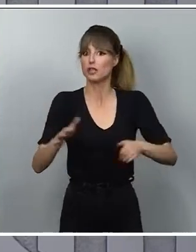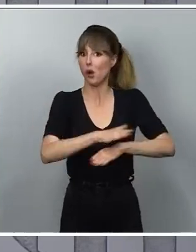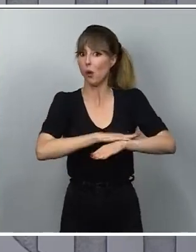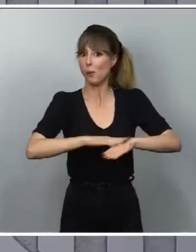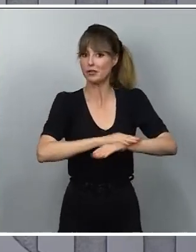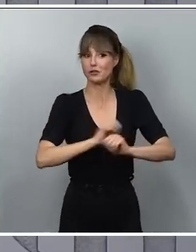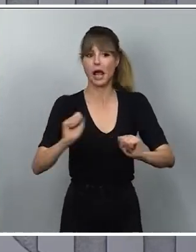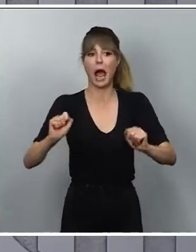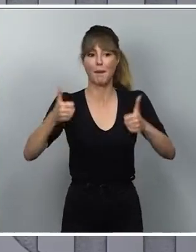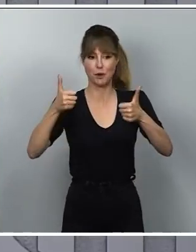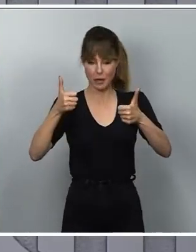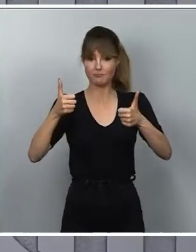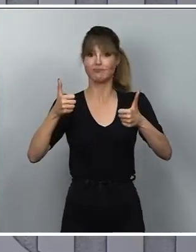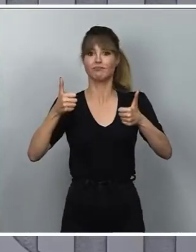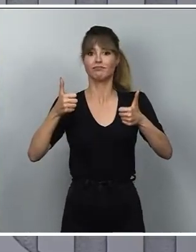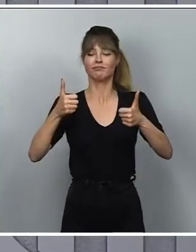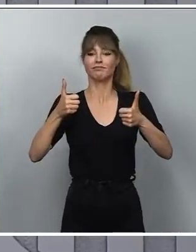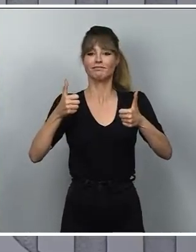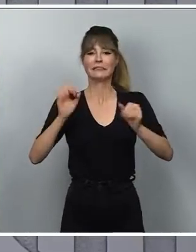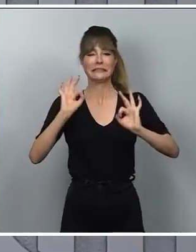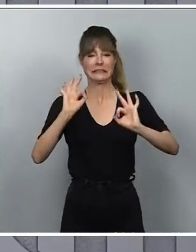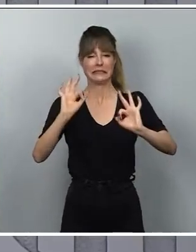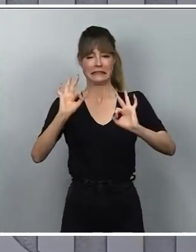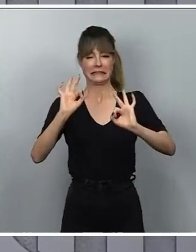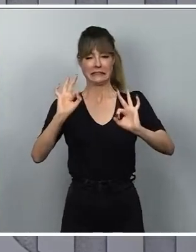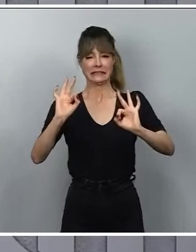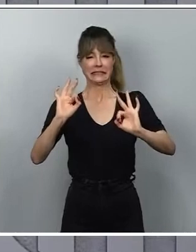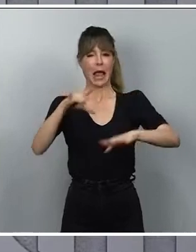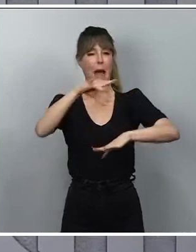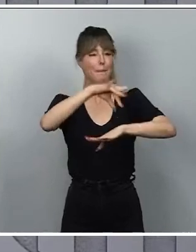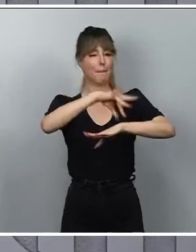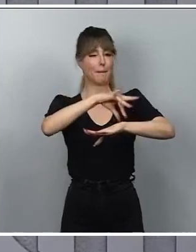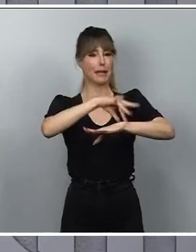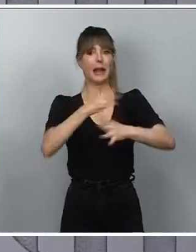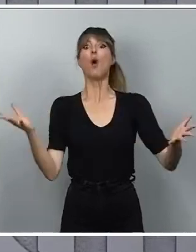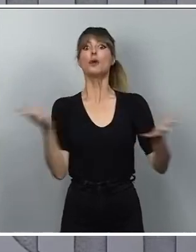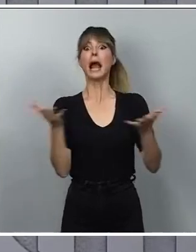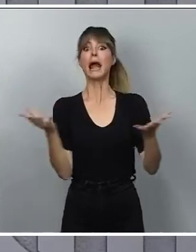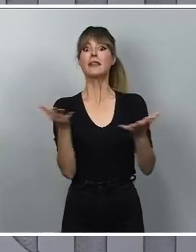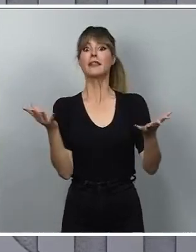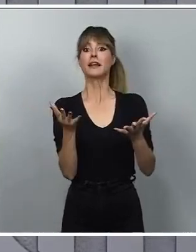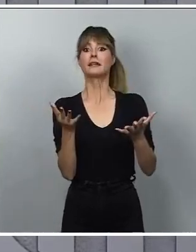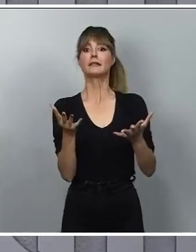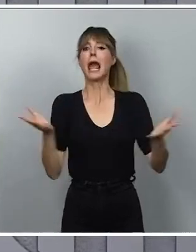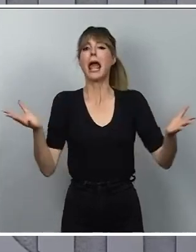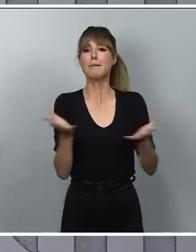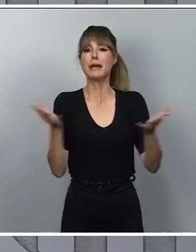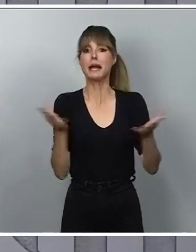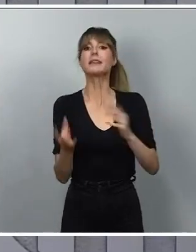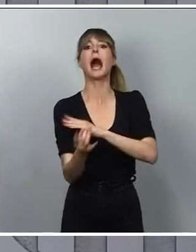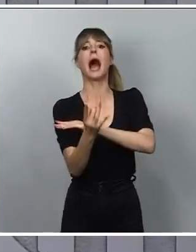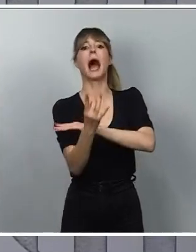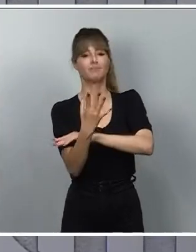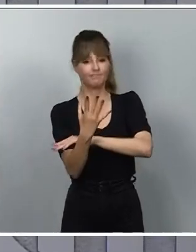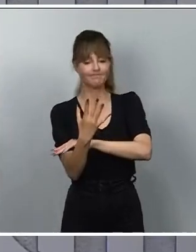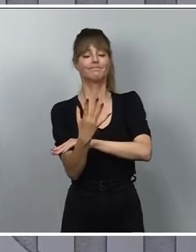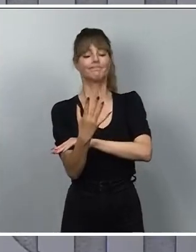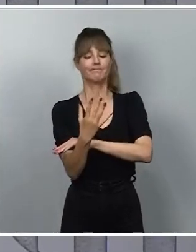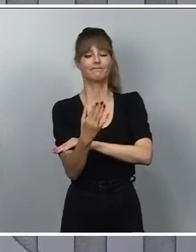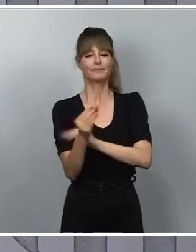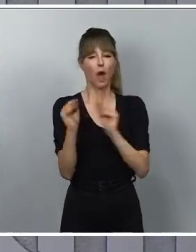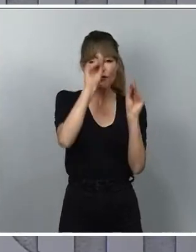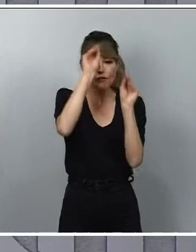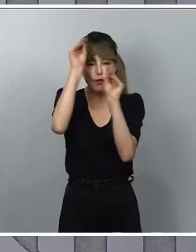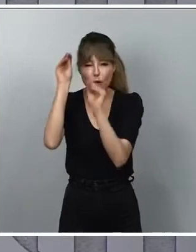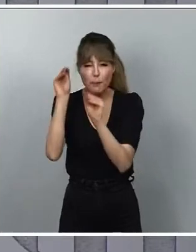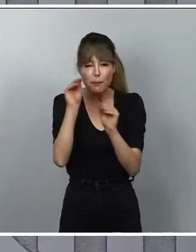como les decía la creación de la especialidad de Medicina de urgencias y de emergencias la formación saben ustedes